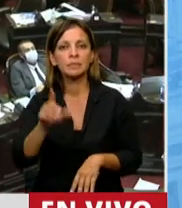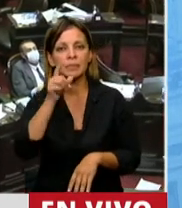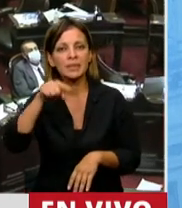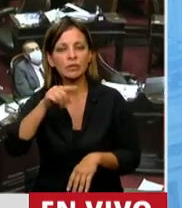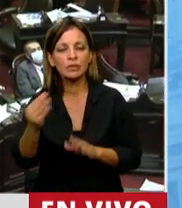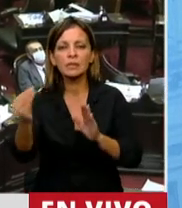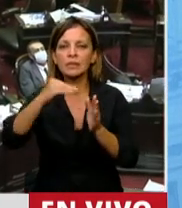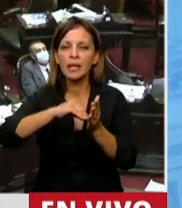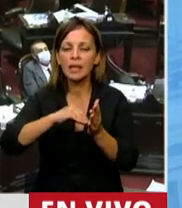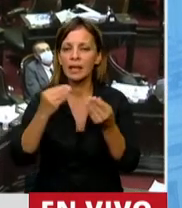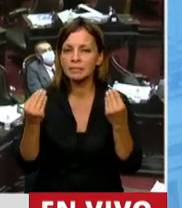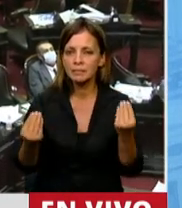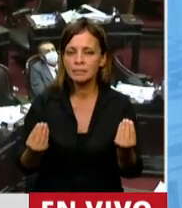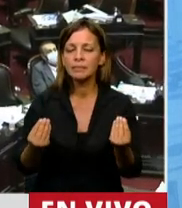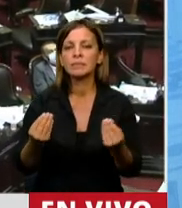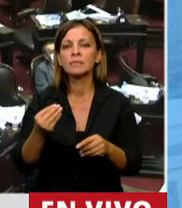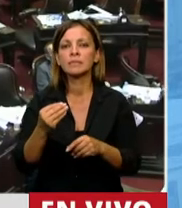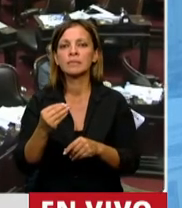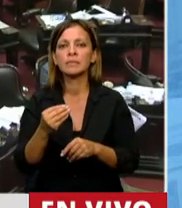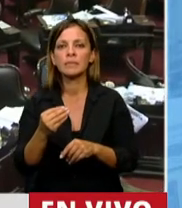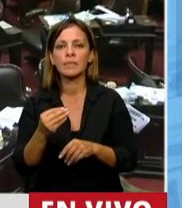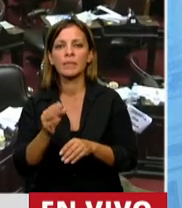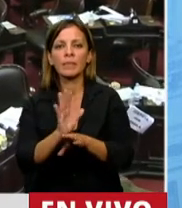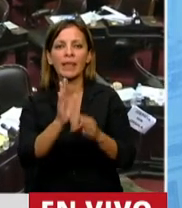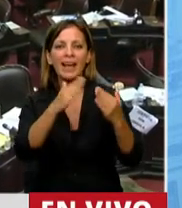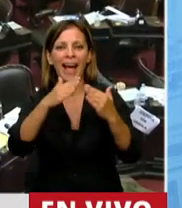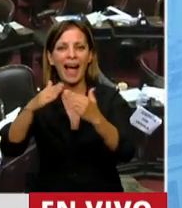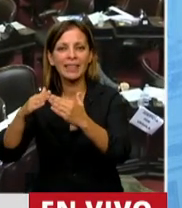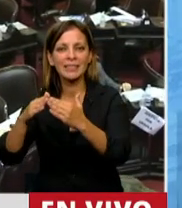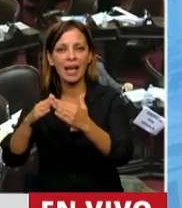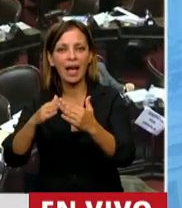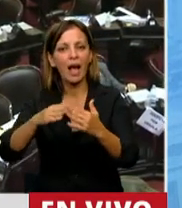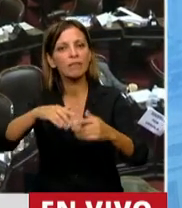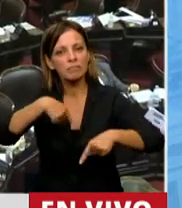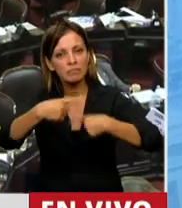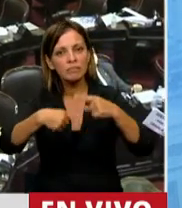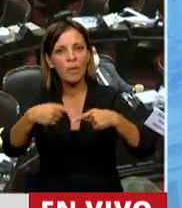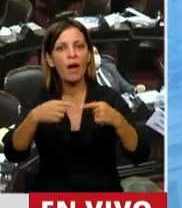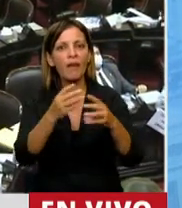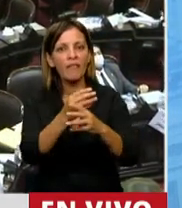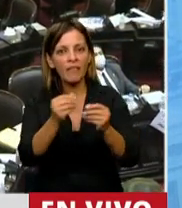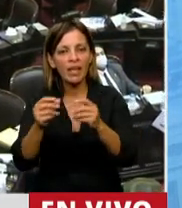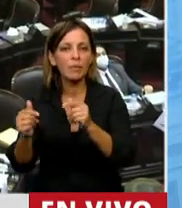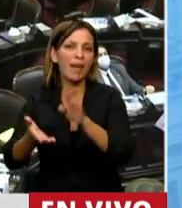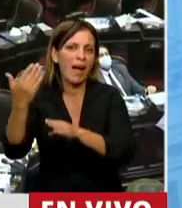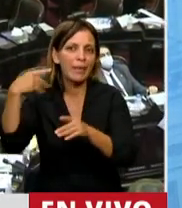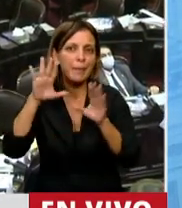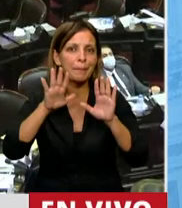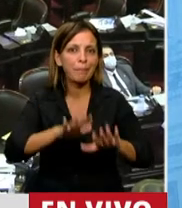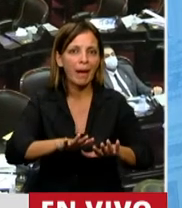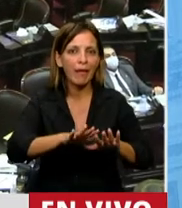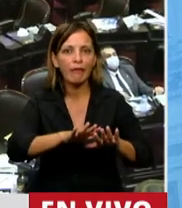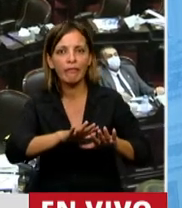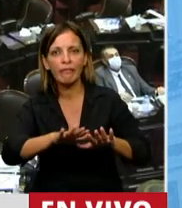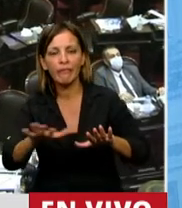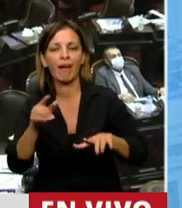esto, que tiene que ver con la terminación de casas, de complejos habitacionales no terminados